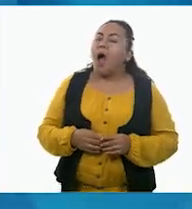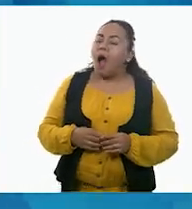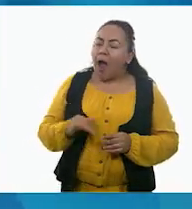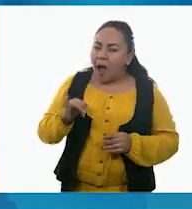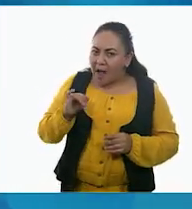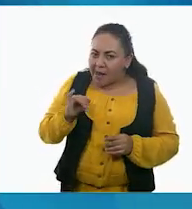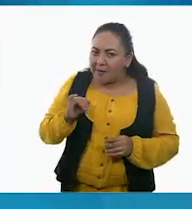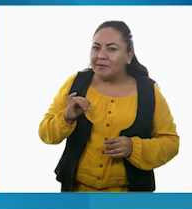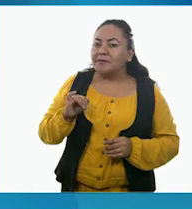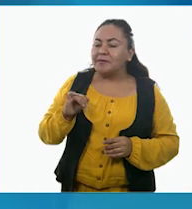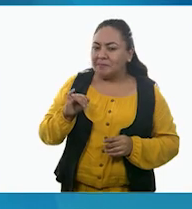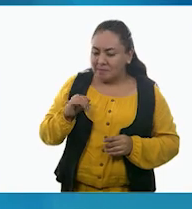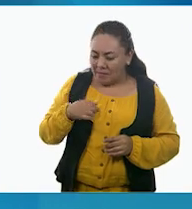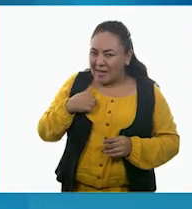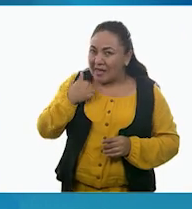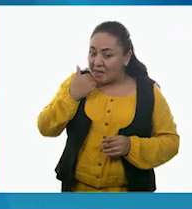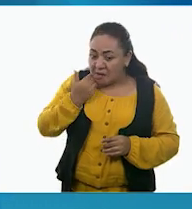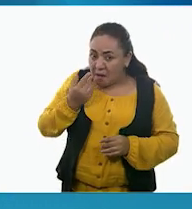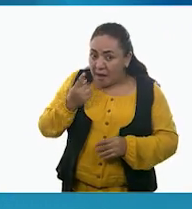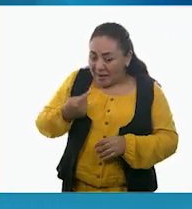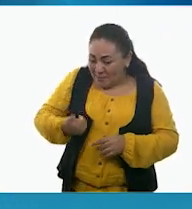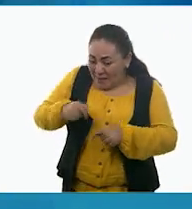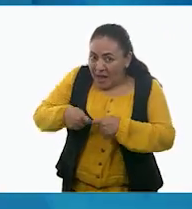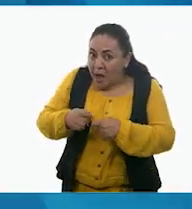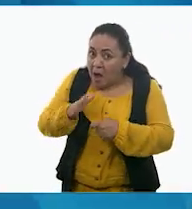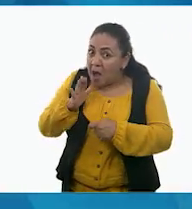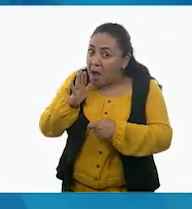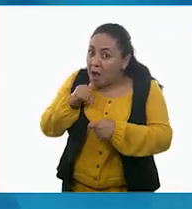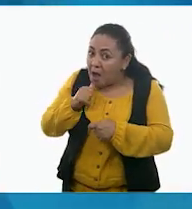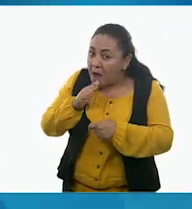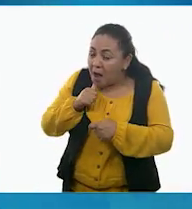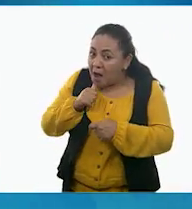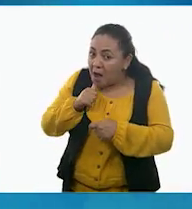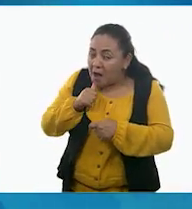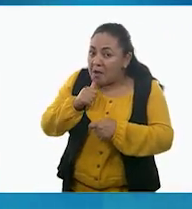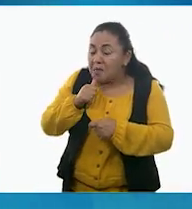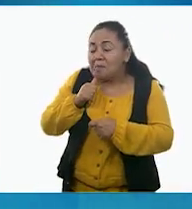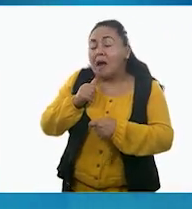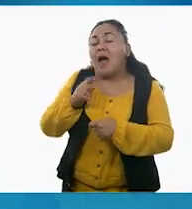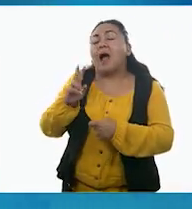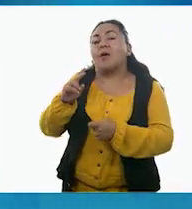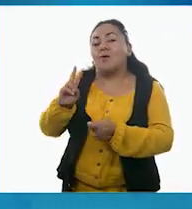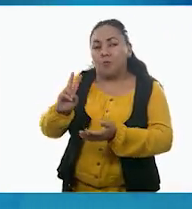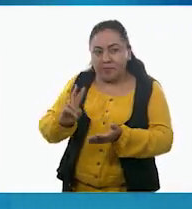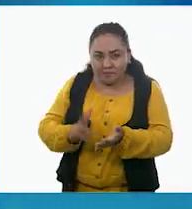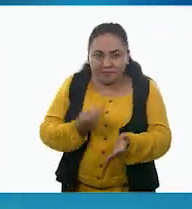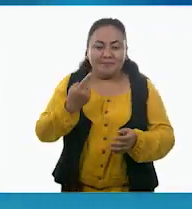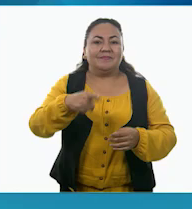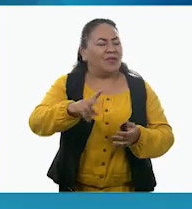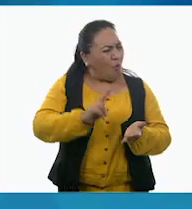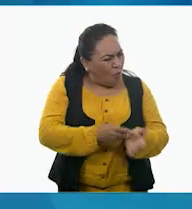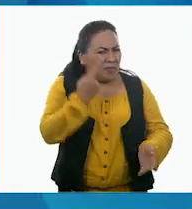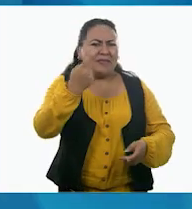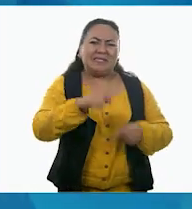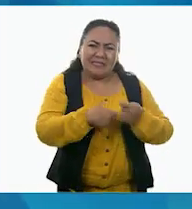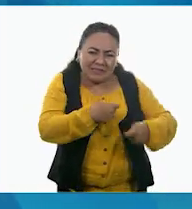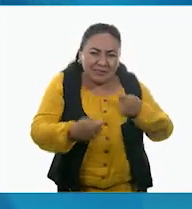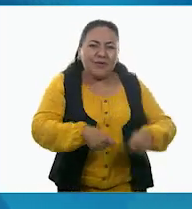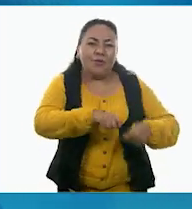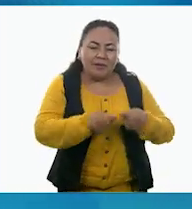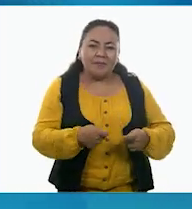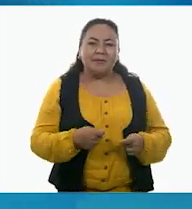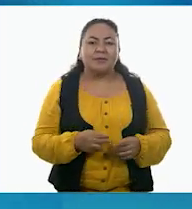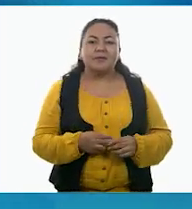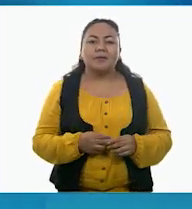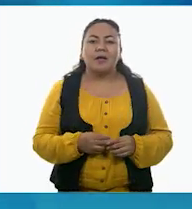Tlaxtopa tegual a moti las encagua. Chiyeyeko, chiyeyeko. ¡Sepa cuando sepa!